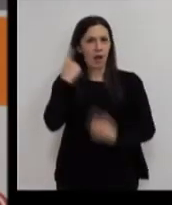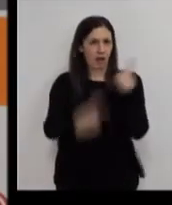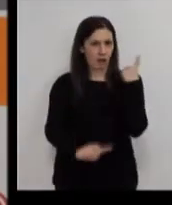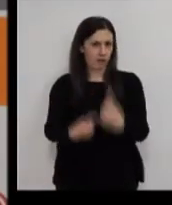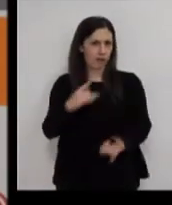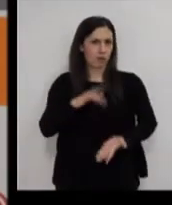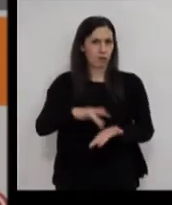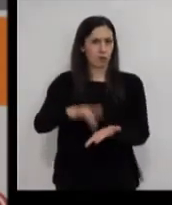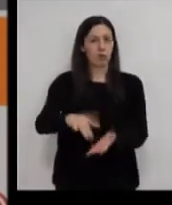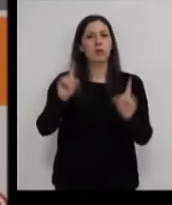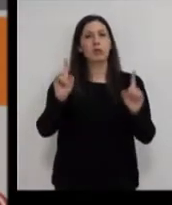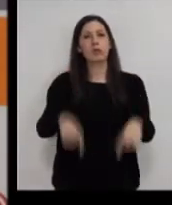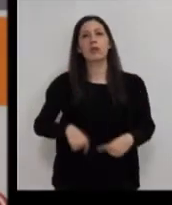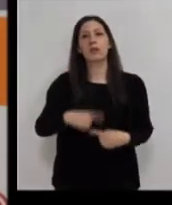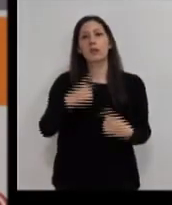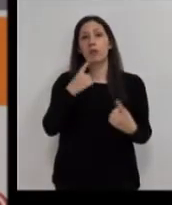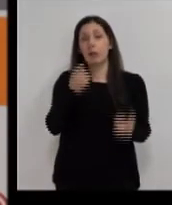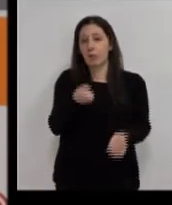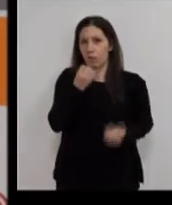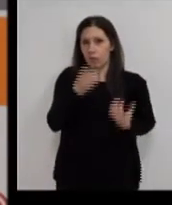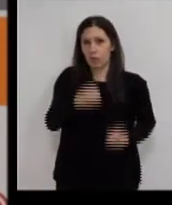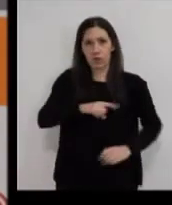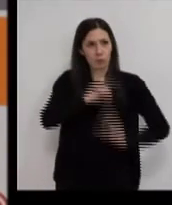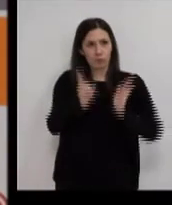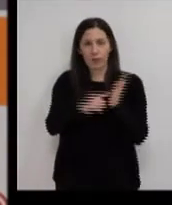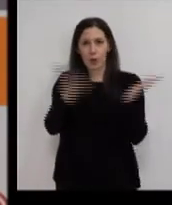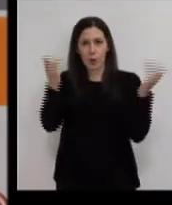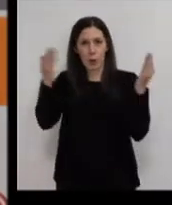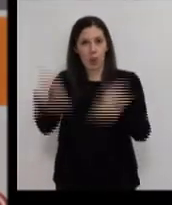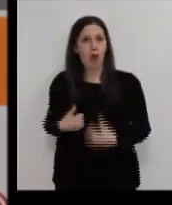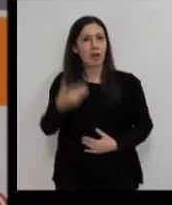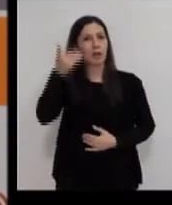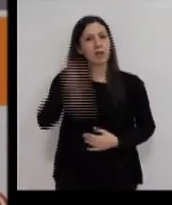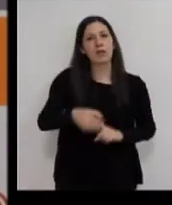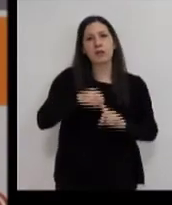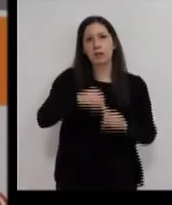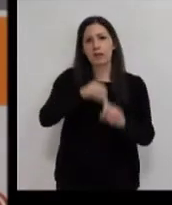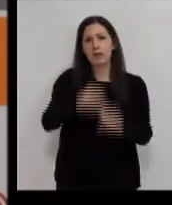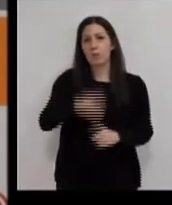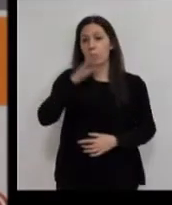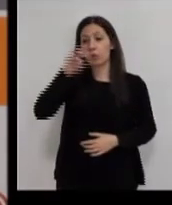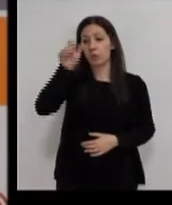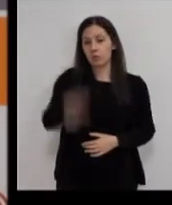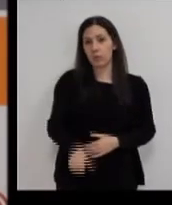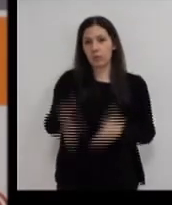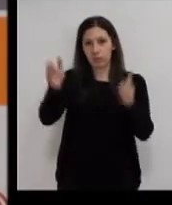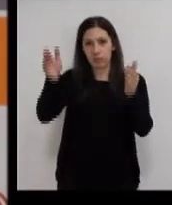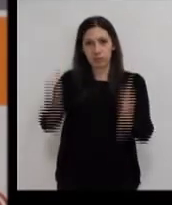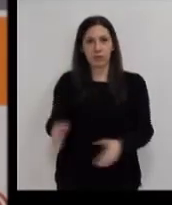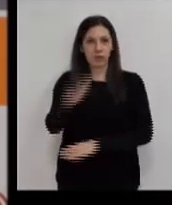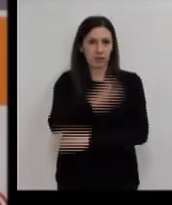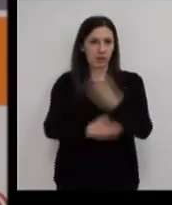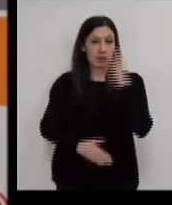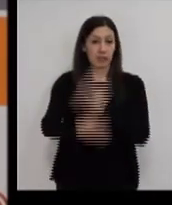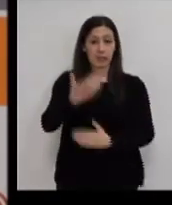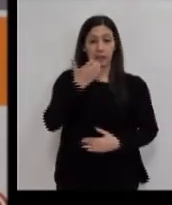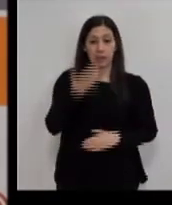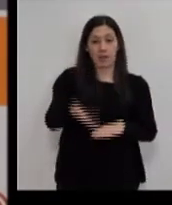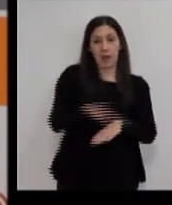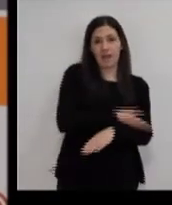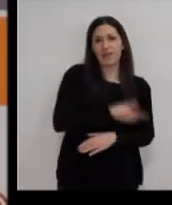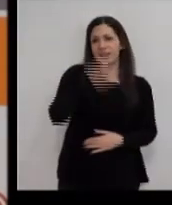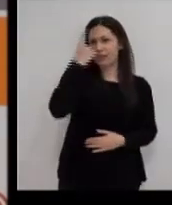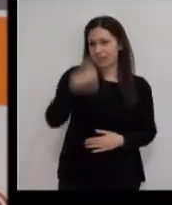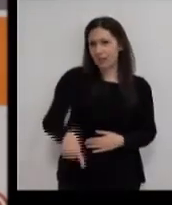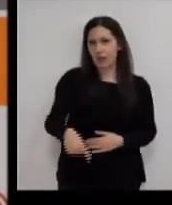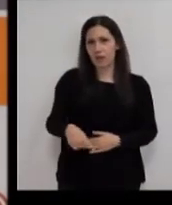la complejidad que a veces puede llegar a suponer, el tema de la desinformación, que es vital porque una persona